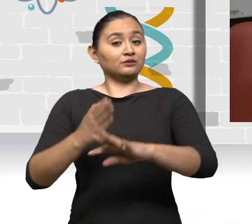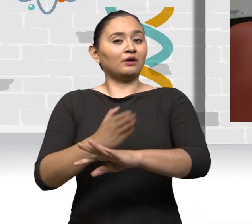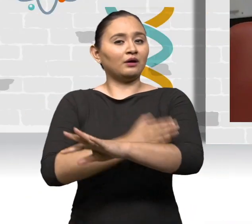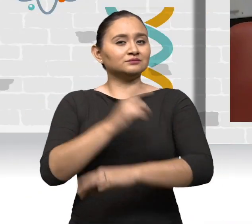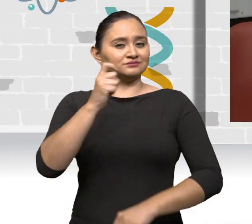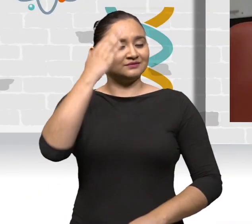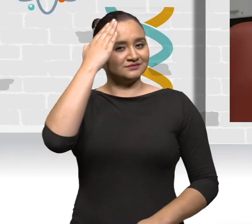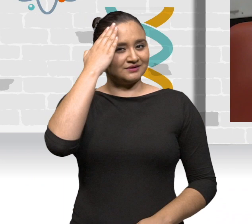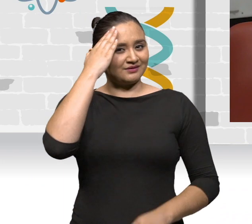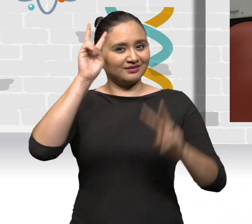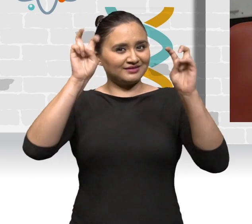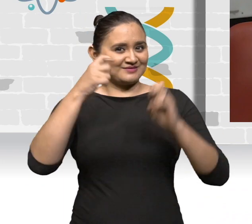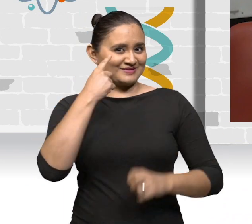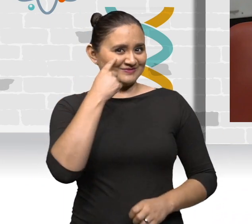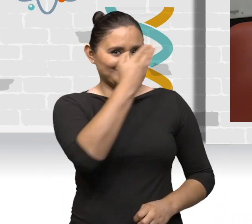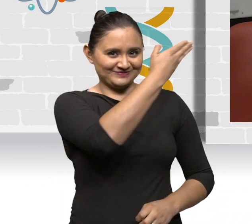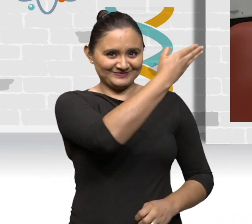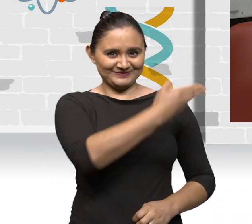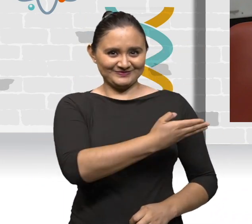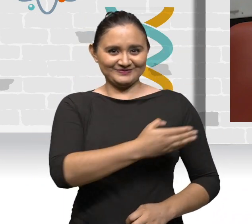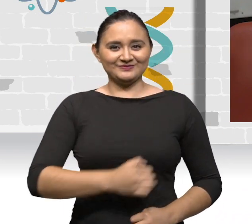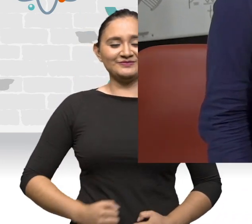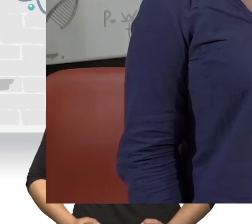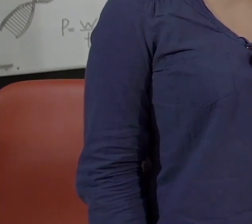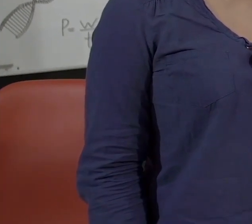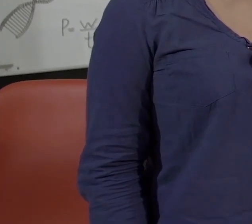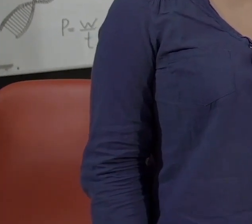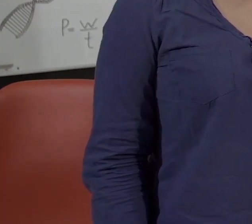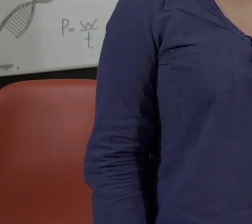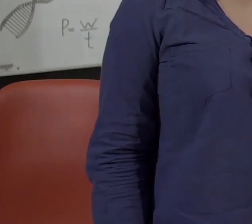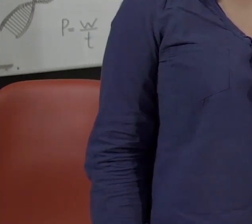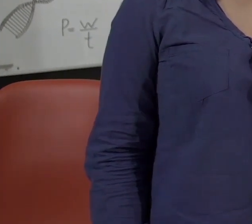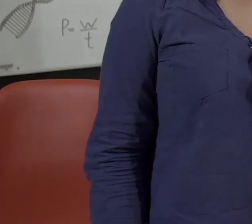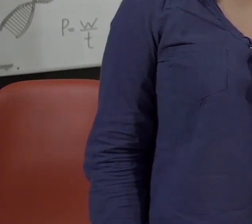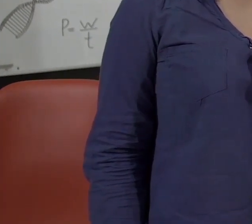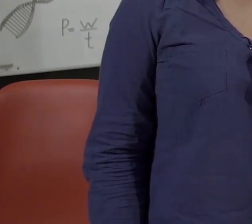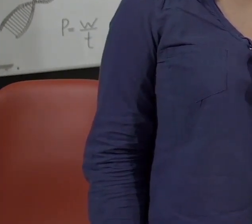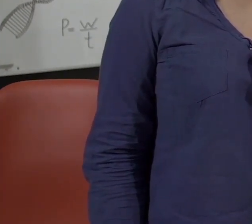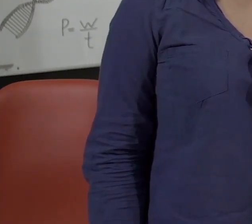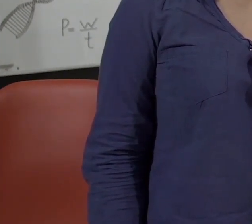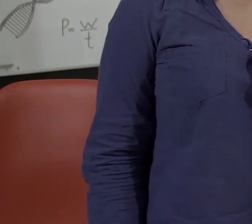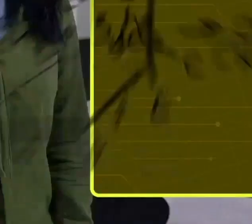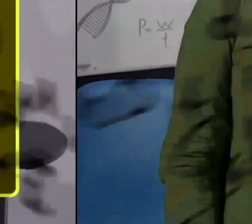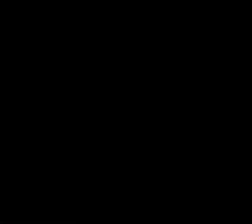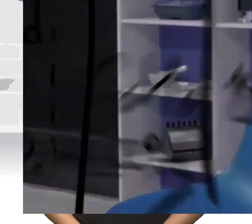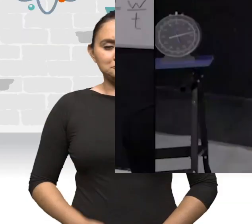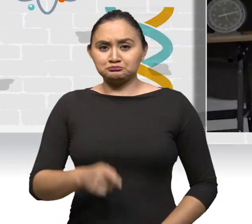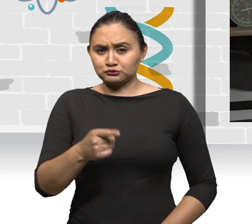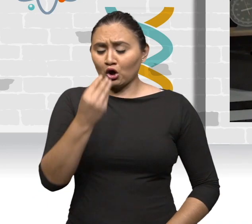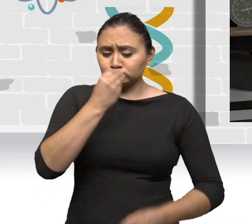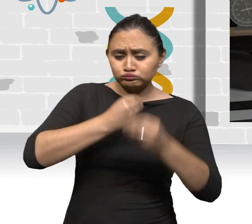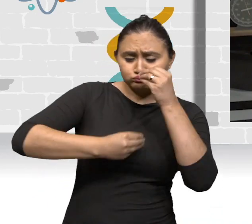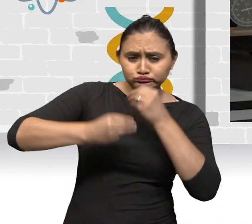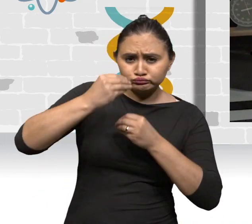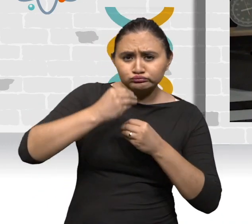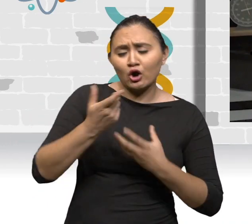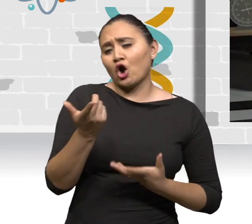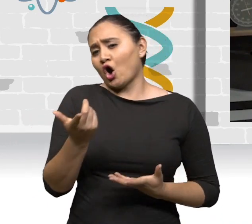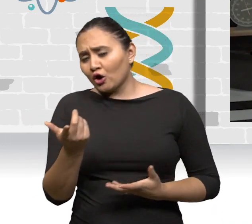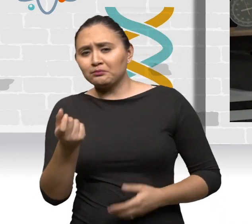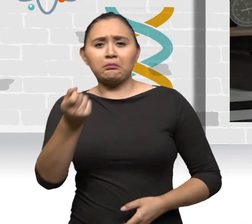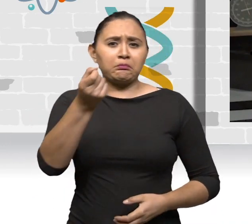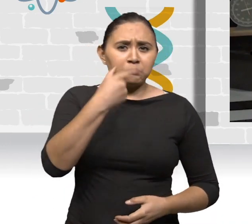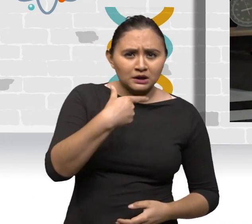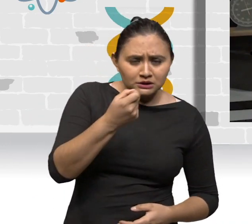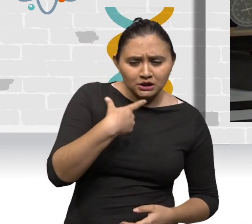Para entender mejor la clase de hoy, debes conocer sobre el agua y las disoluciones acuosas. Los alimentos que consumimos,